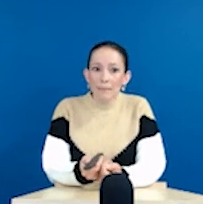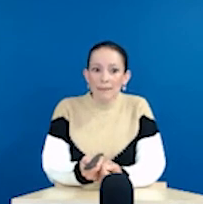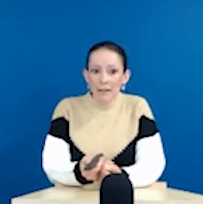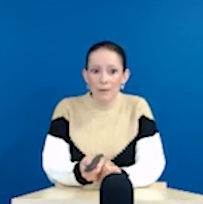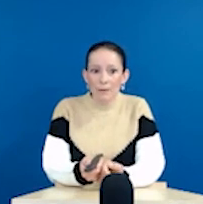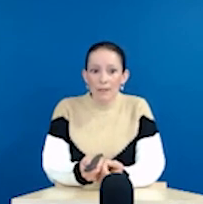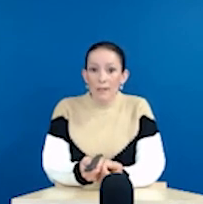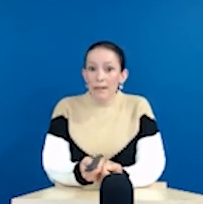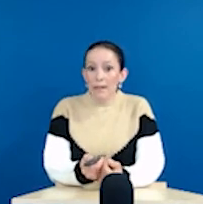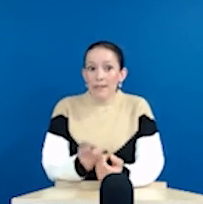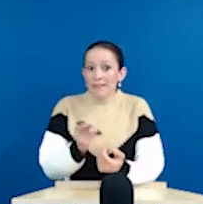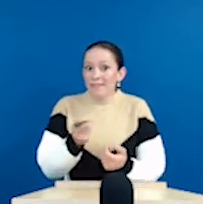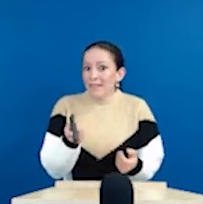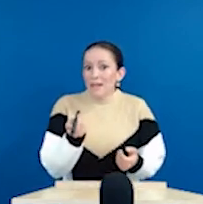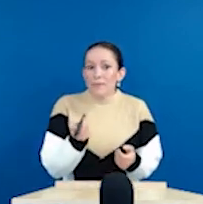mejor que les ha pasado.